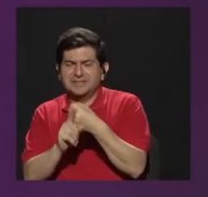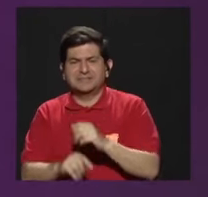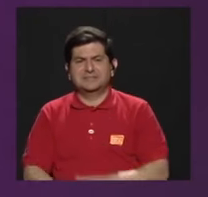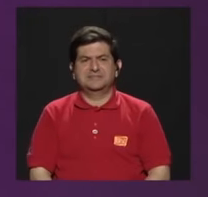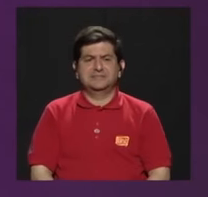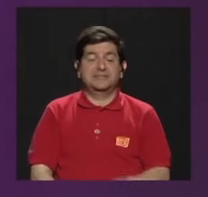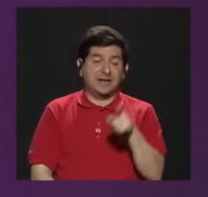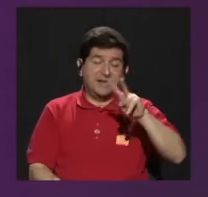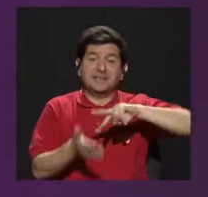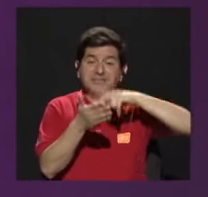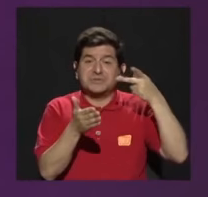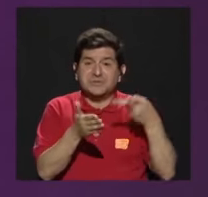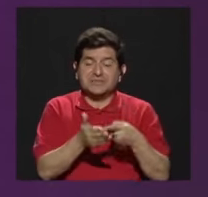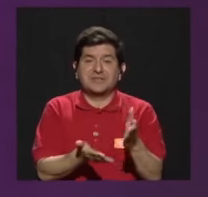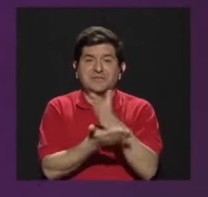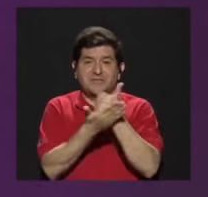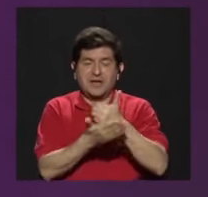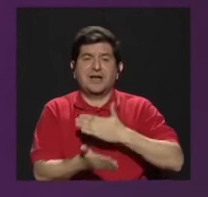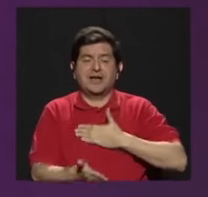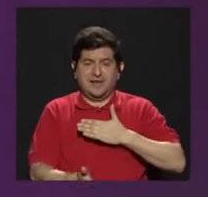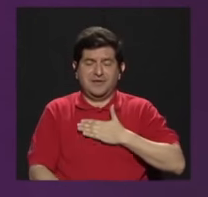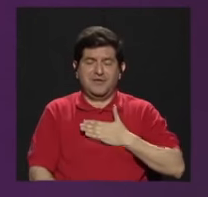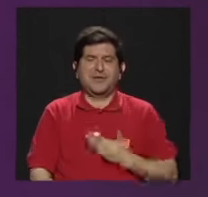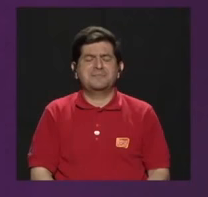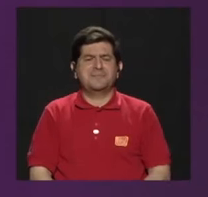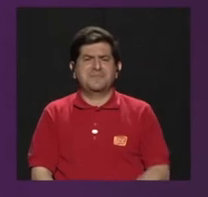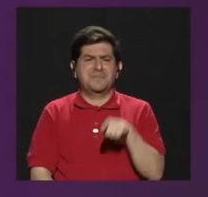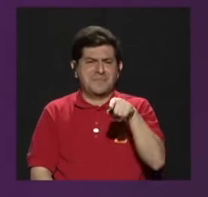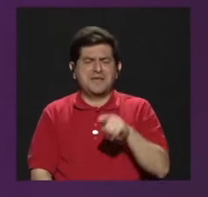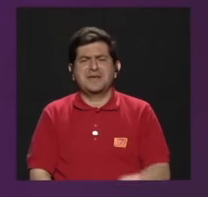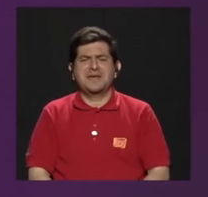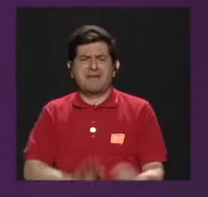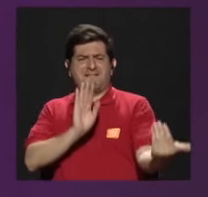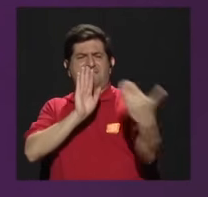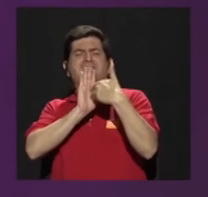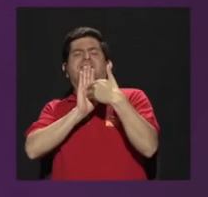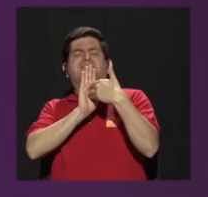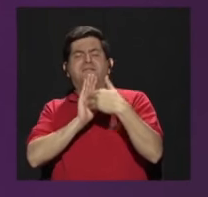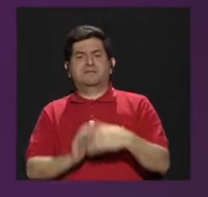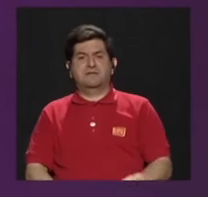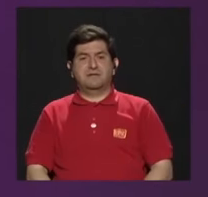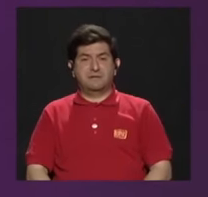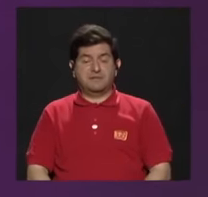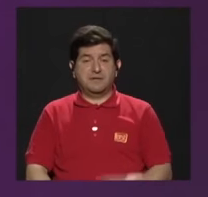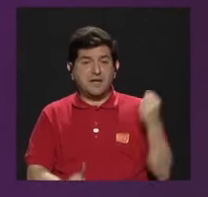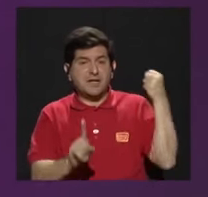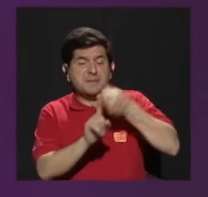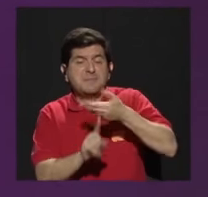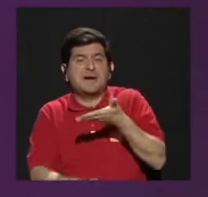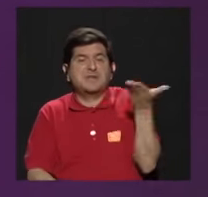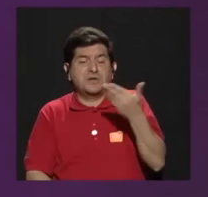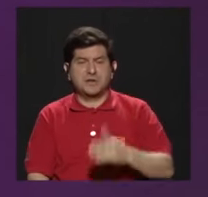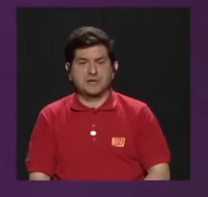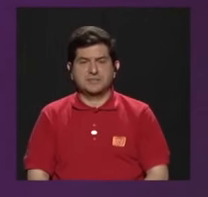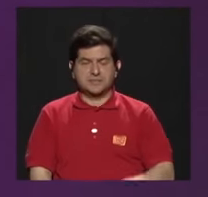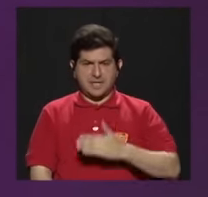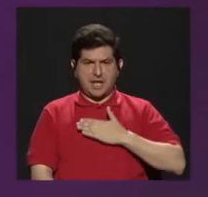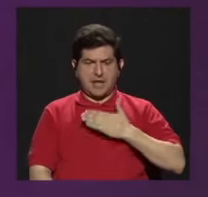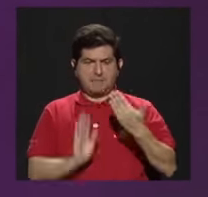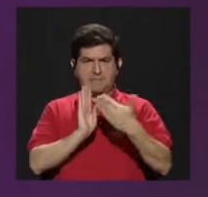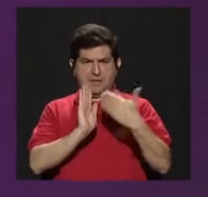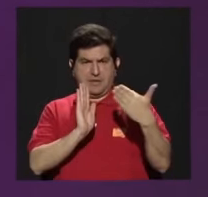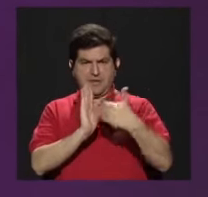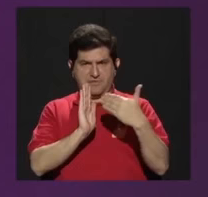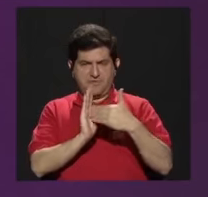precisamente es eso, ¿verdad?, es algo que me está violentando. Creo que el impacto que genera es en el sentido de cómo me está afectando también